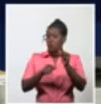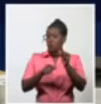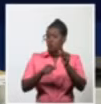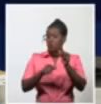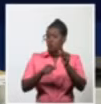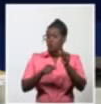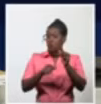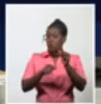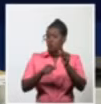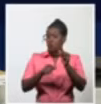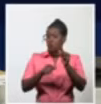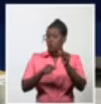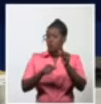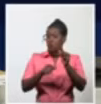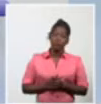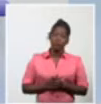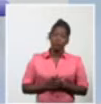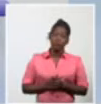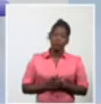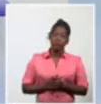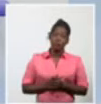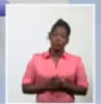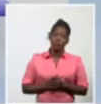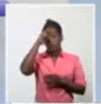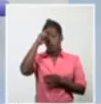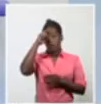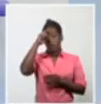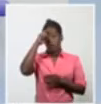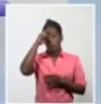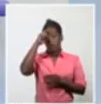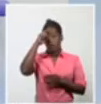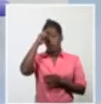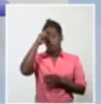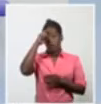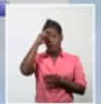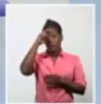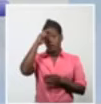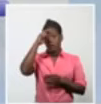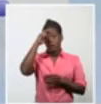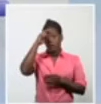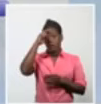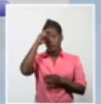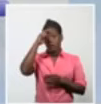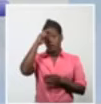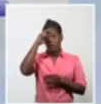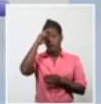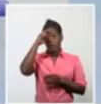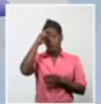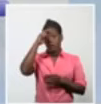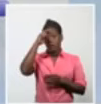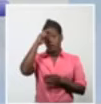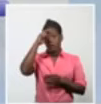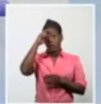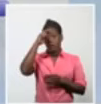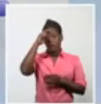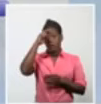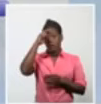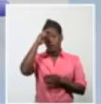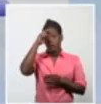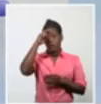14,8, Santi Espíritu 13,1, Mayabeque 11,7, Pinar del